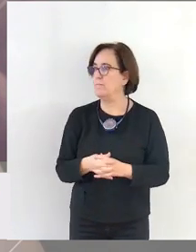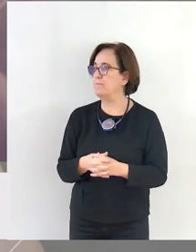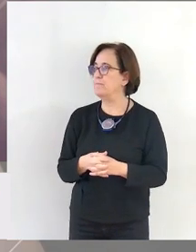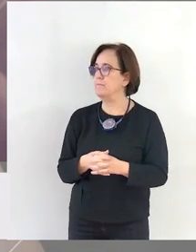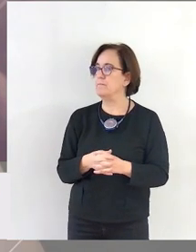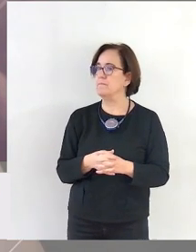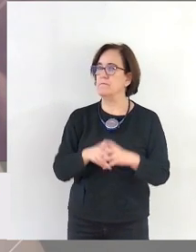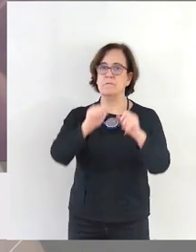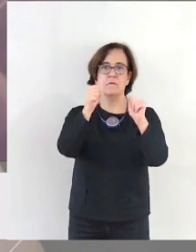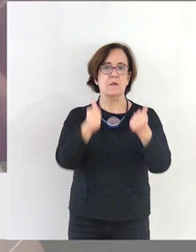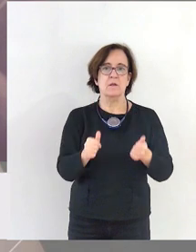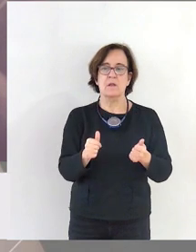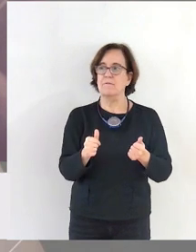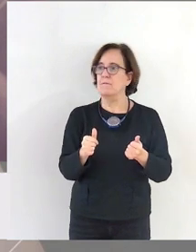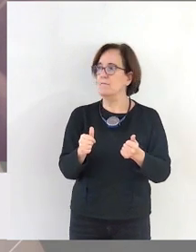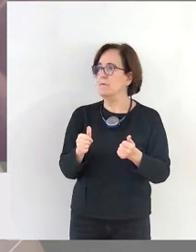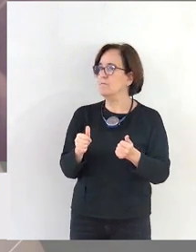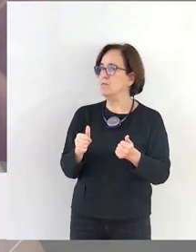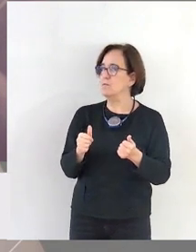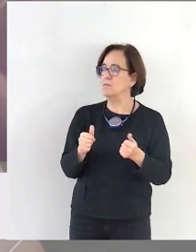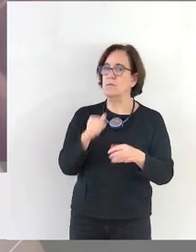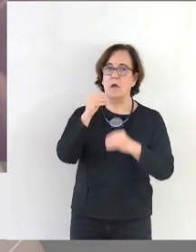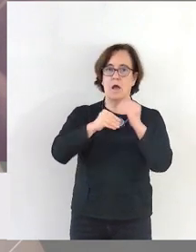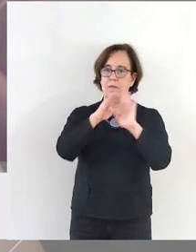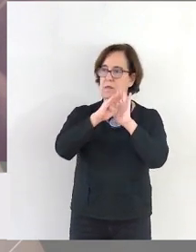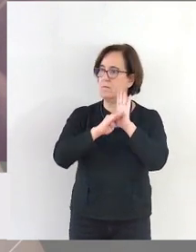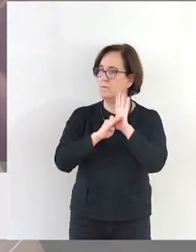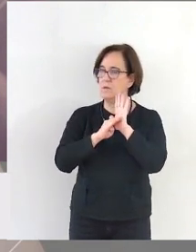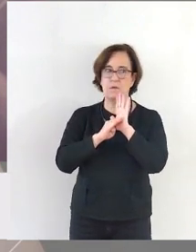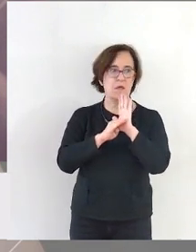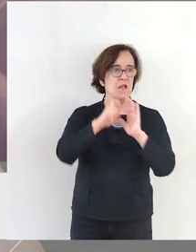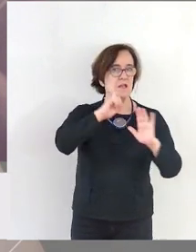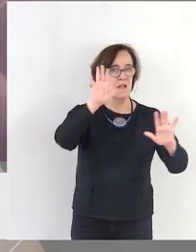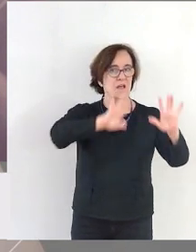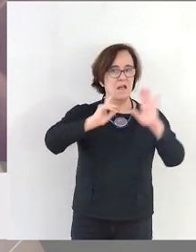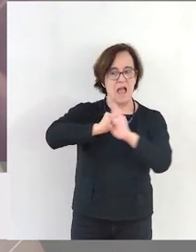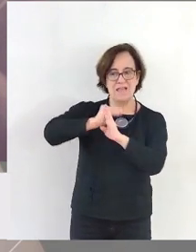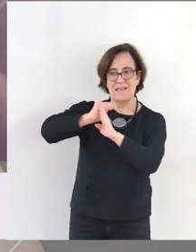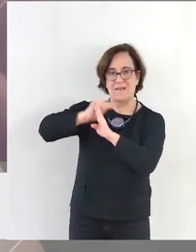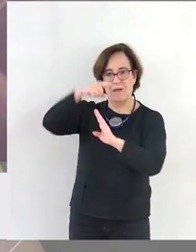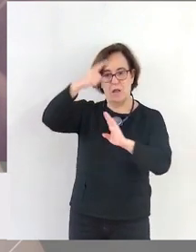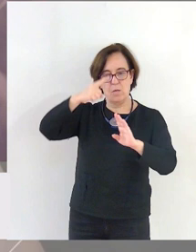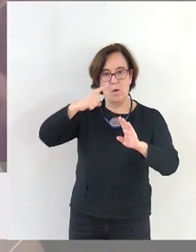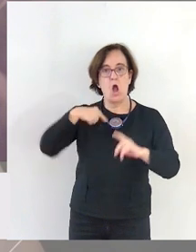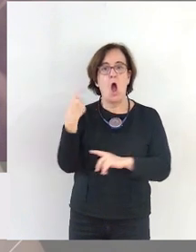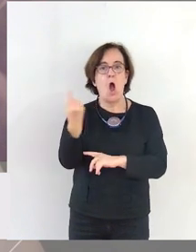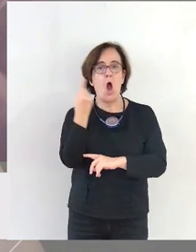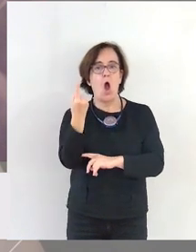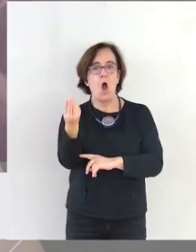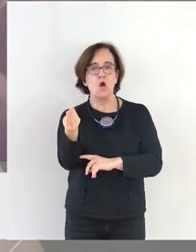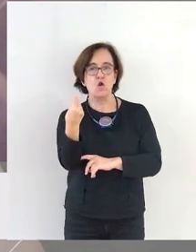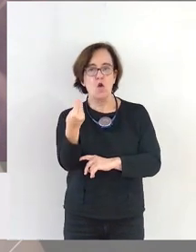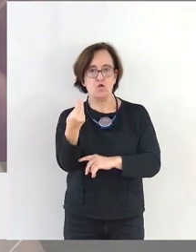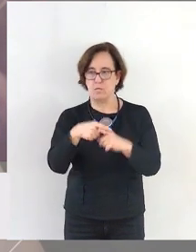manera que iba señalando la complejidad y el nivel de la cultura por el consumo de